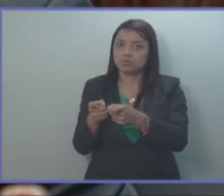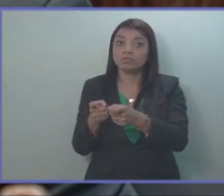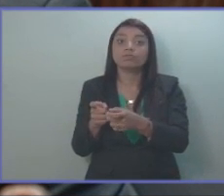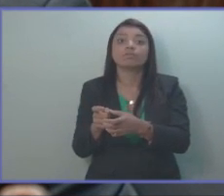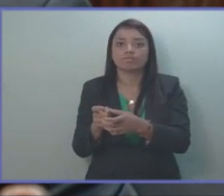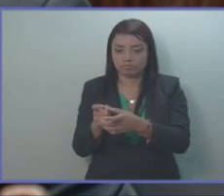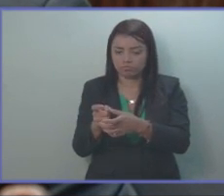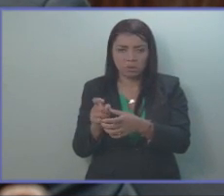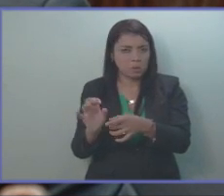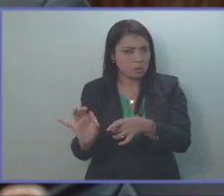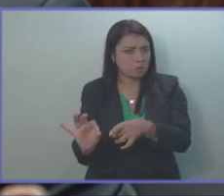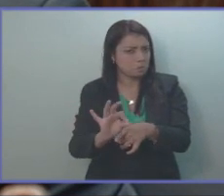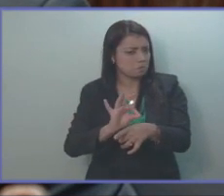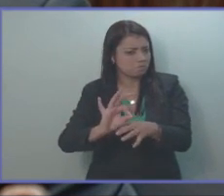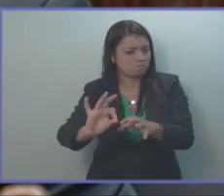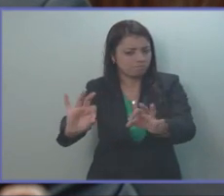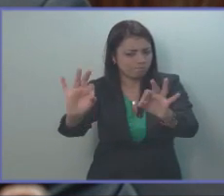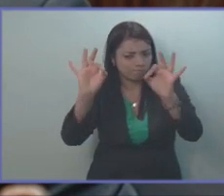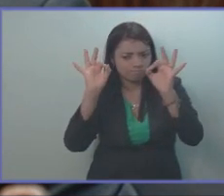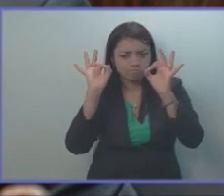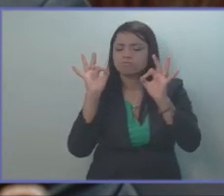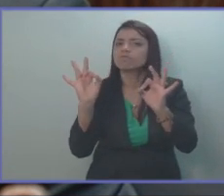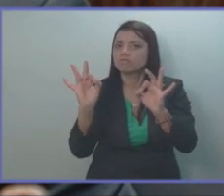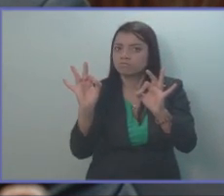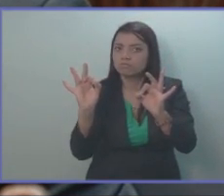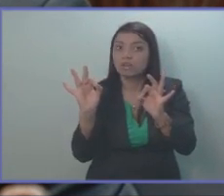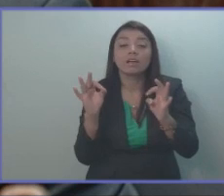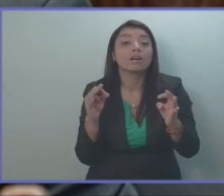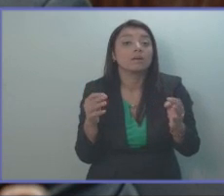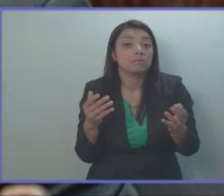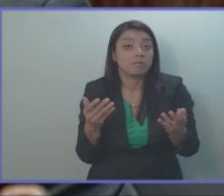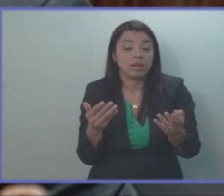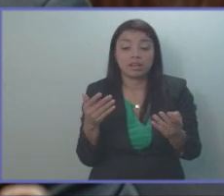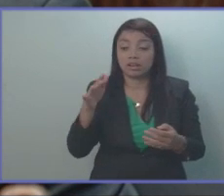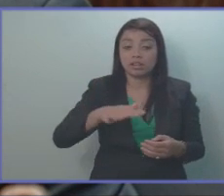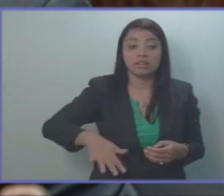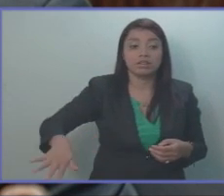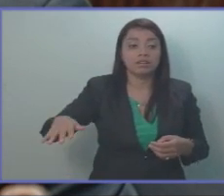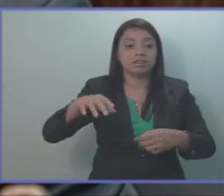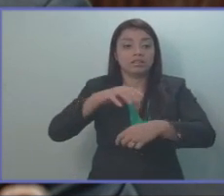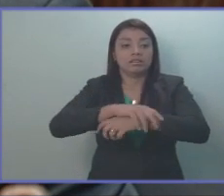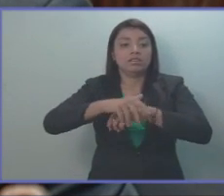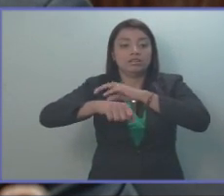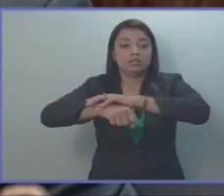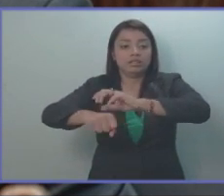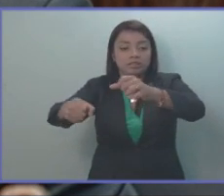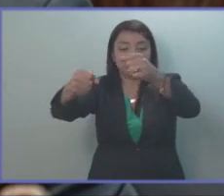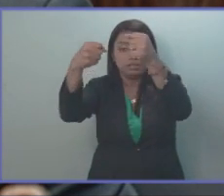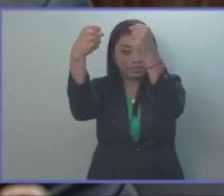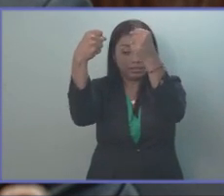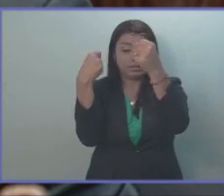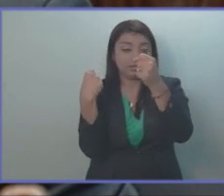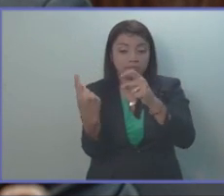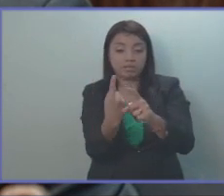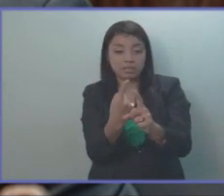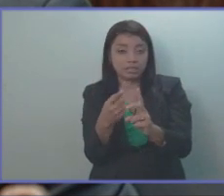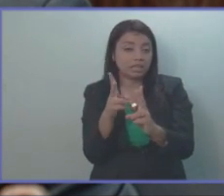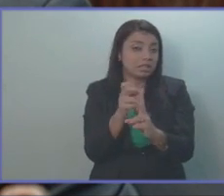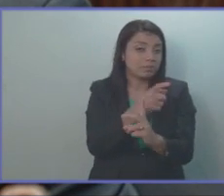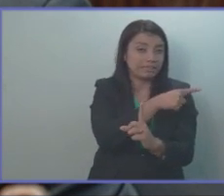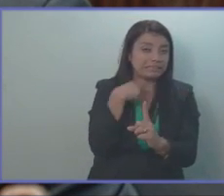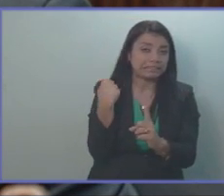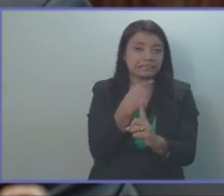dado resultados favorables, tales como la reducción en los índices de homicidios y de otros delitos que